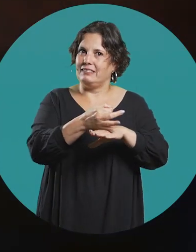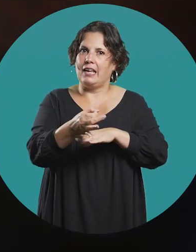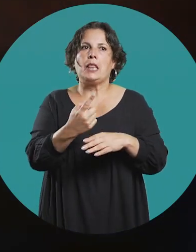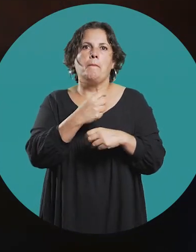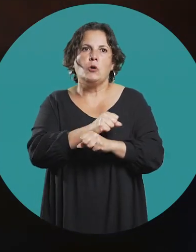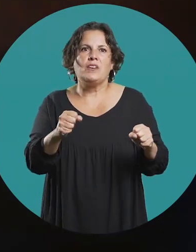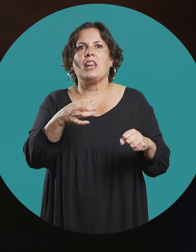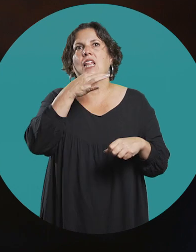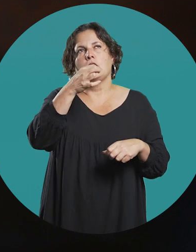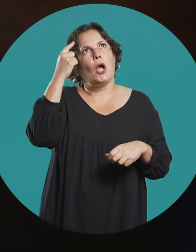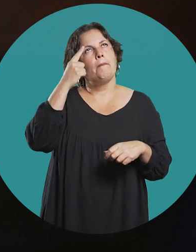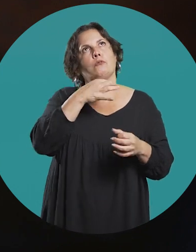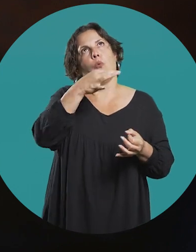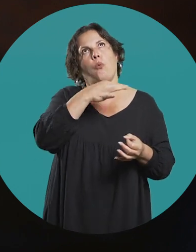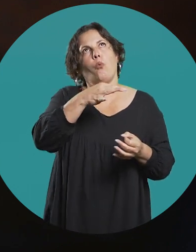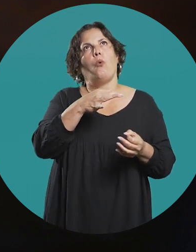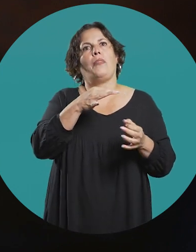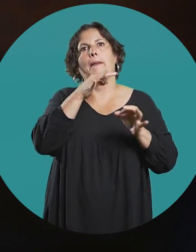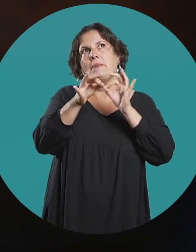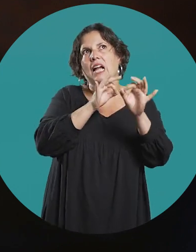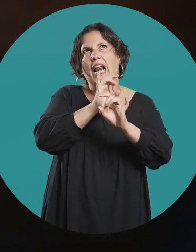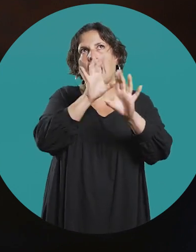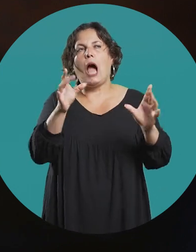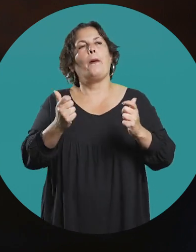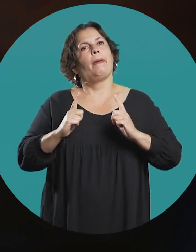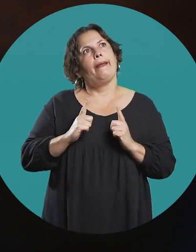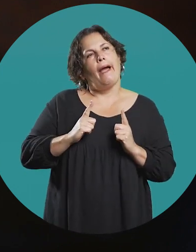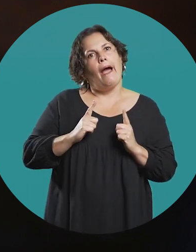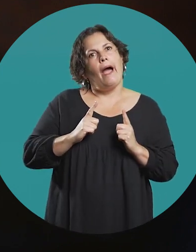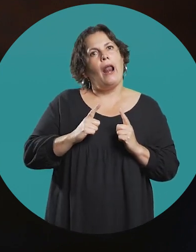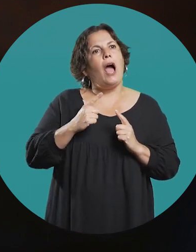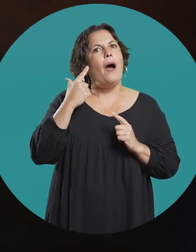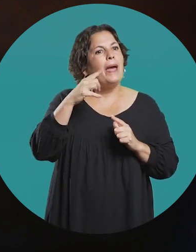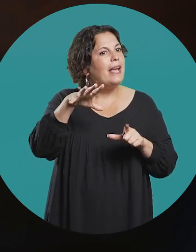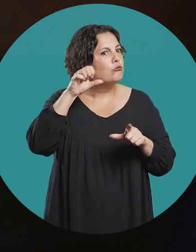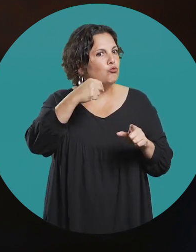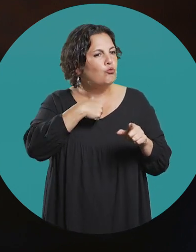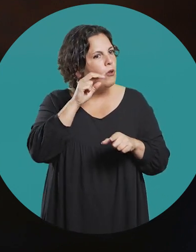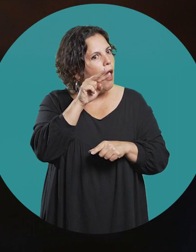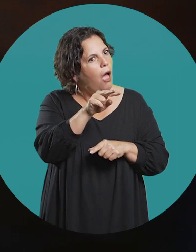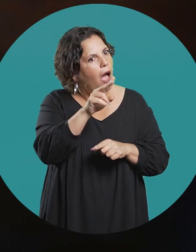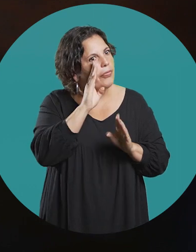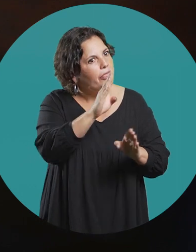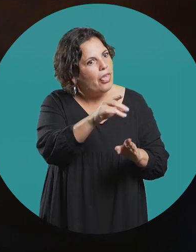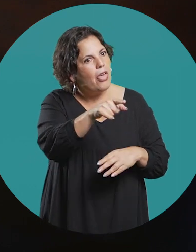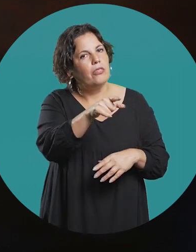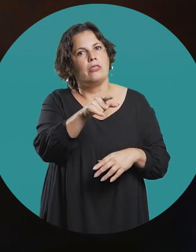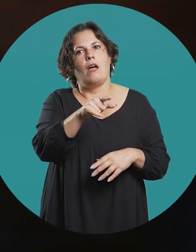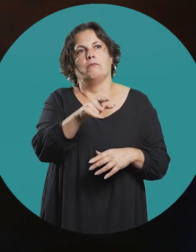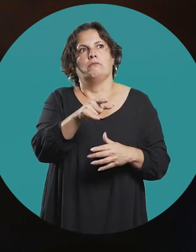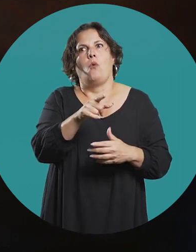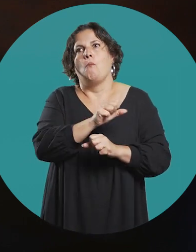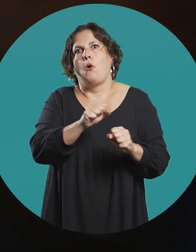la posibilidad de decir lo que pensás, de articularlo, de esperar, de que otro te escuche, de